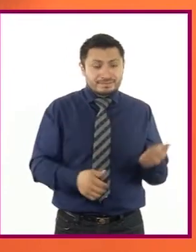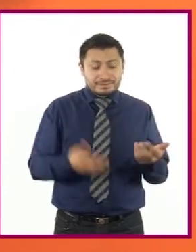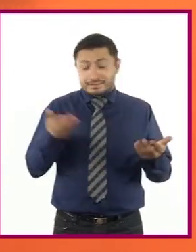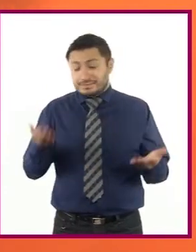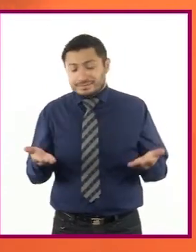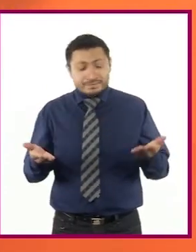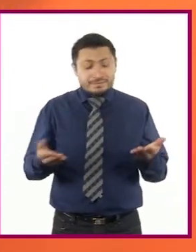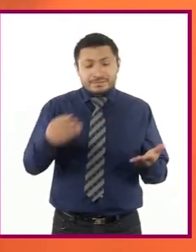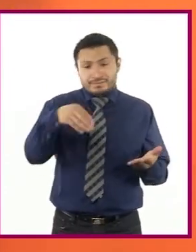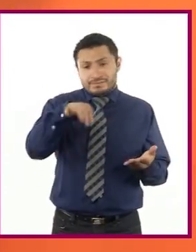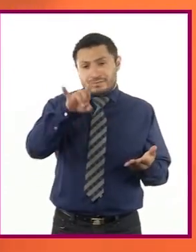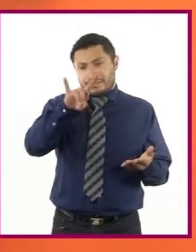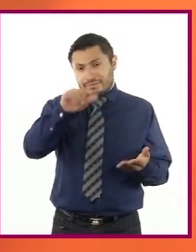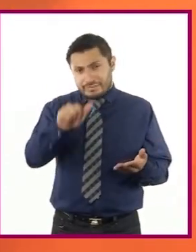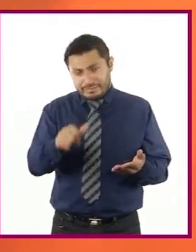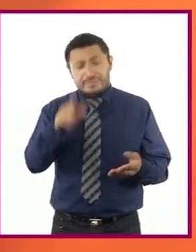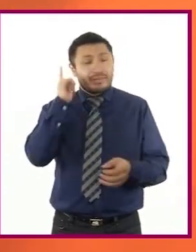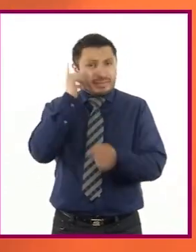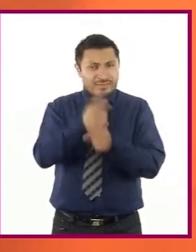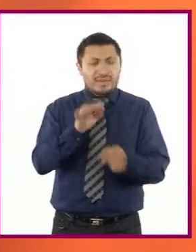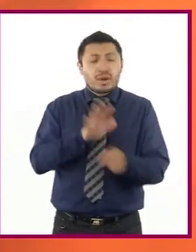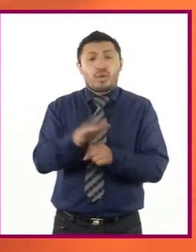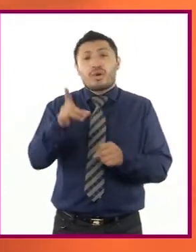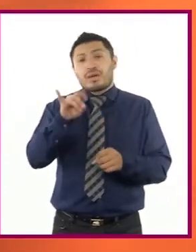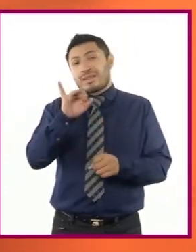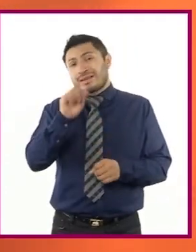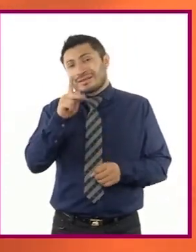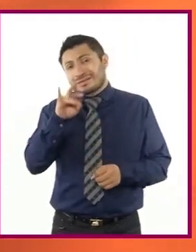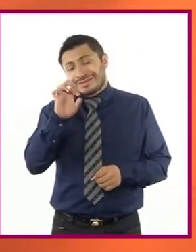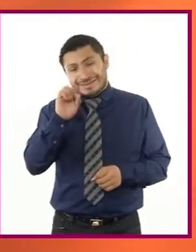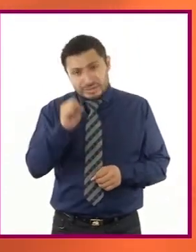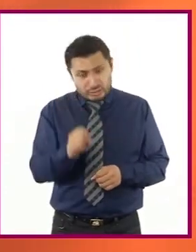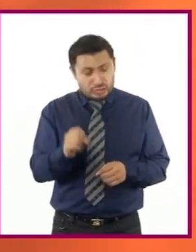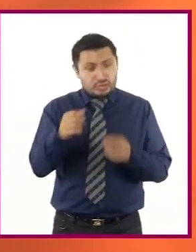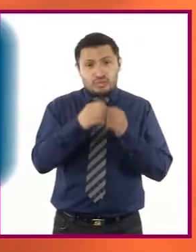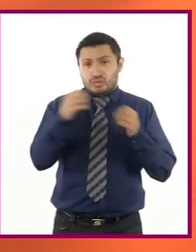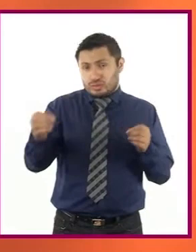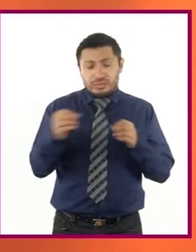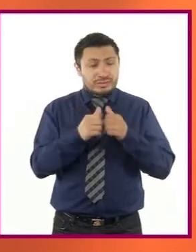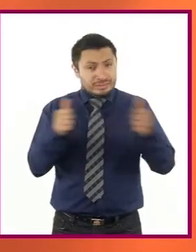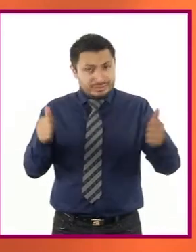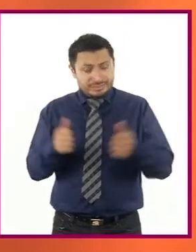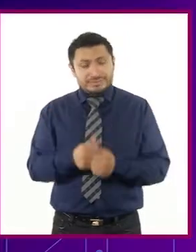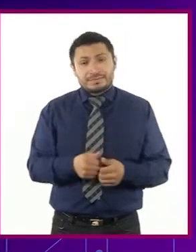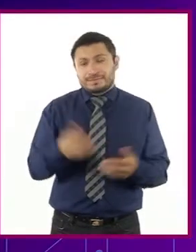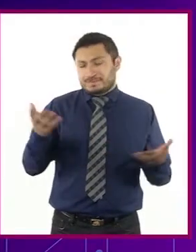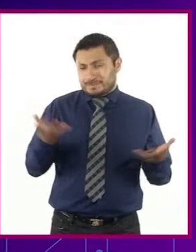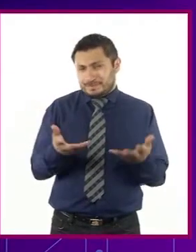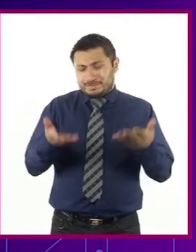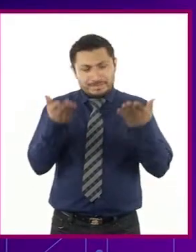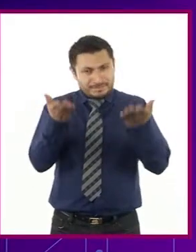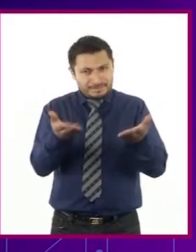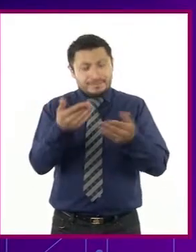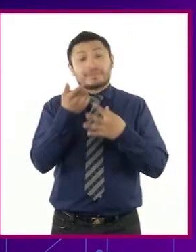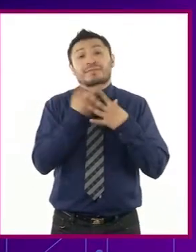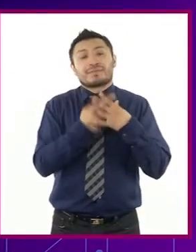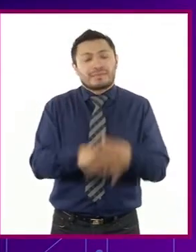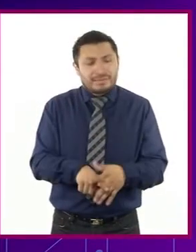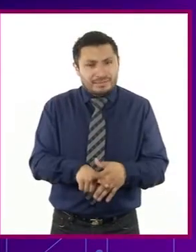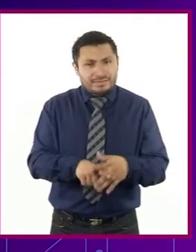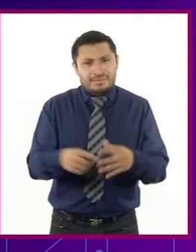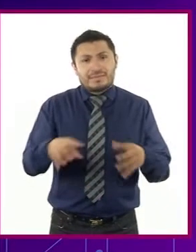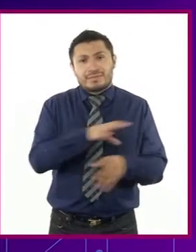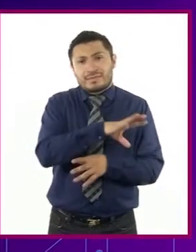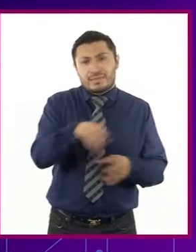media, se puede saber qué tan disperso está cada dato de la media. Hagámoslo. Comencemos con